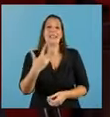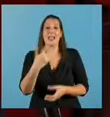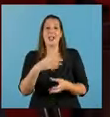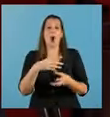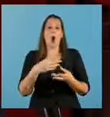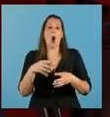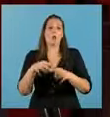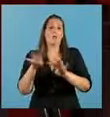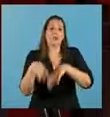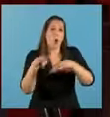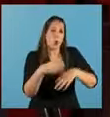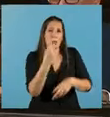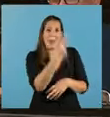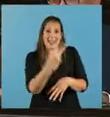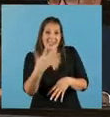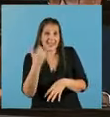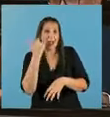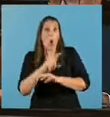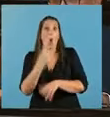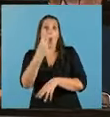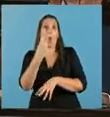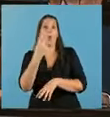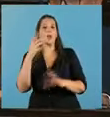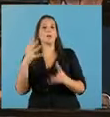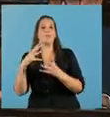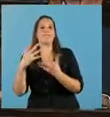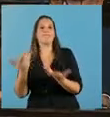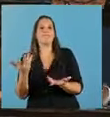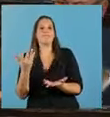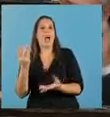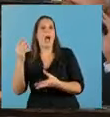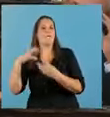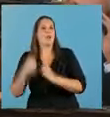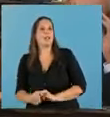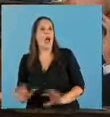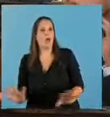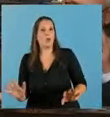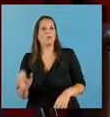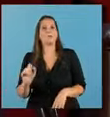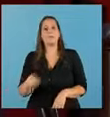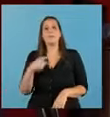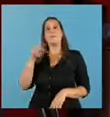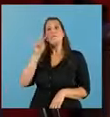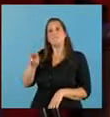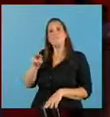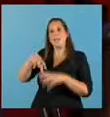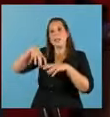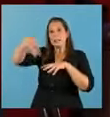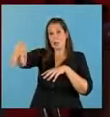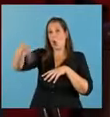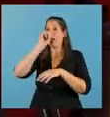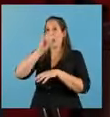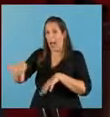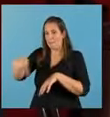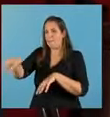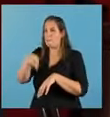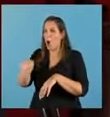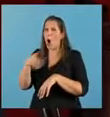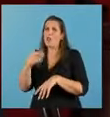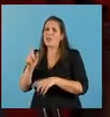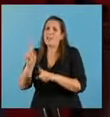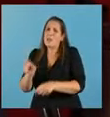están afectados por esos derechos. La propuesta que hemos sometido a consideración del sector, que además preserva la situación de los